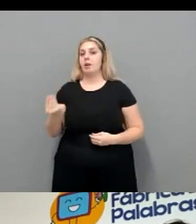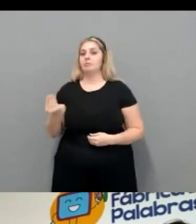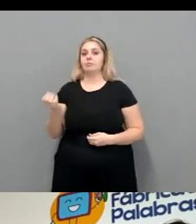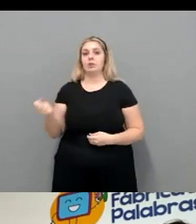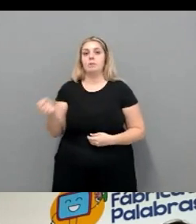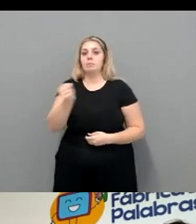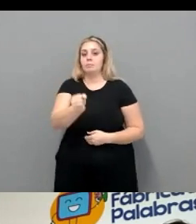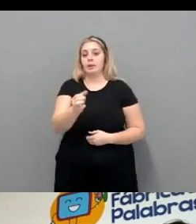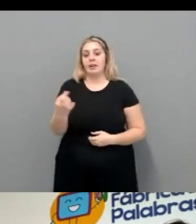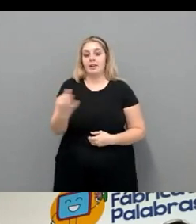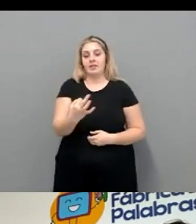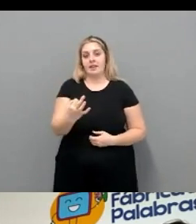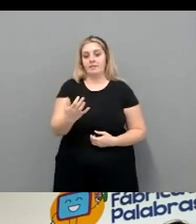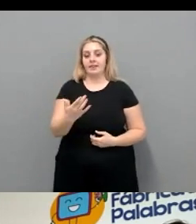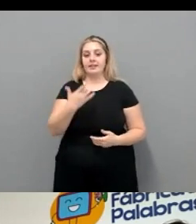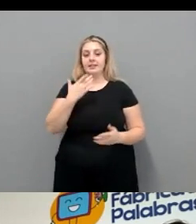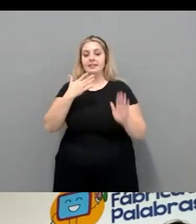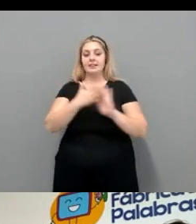sea, que no se trata